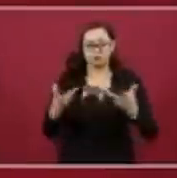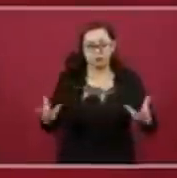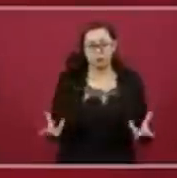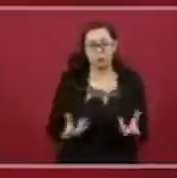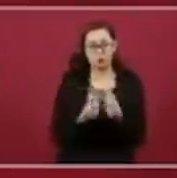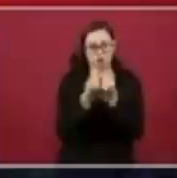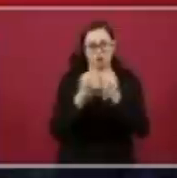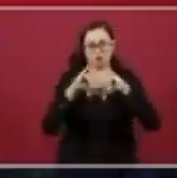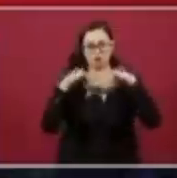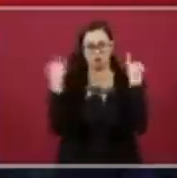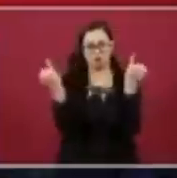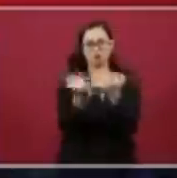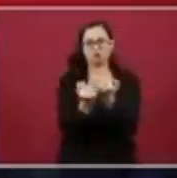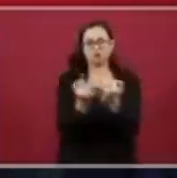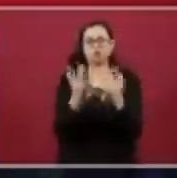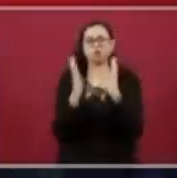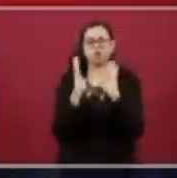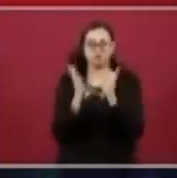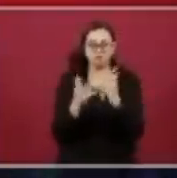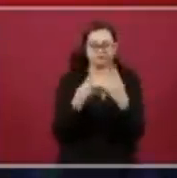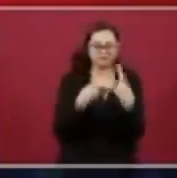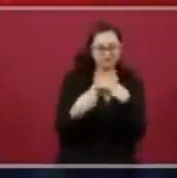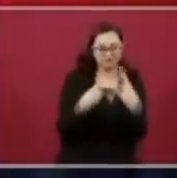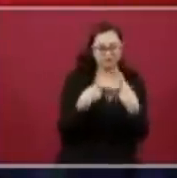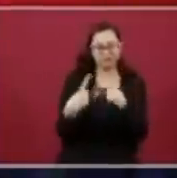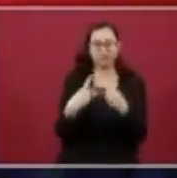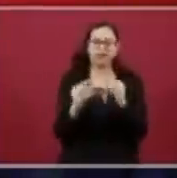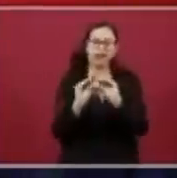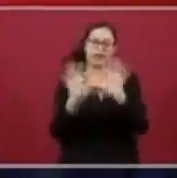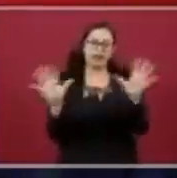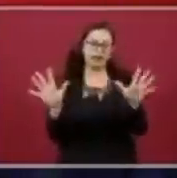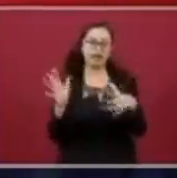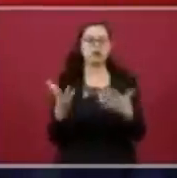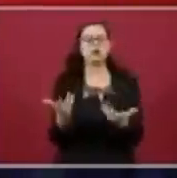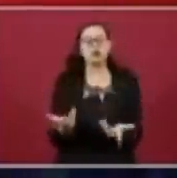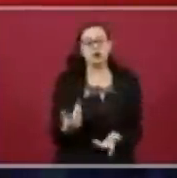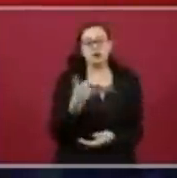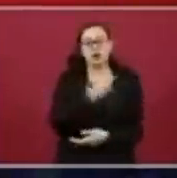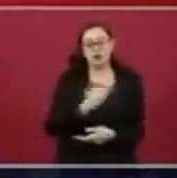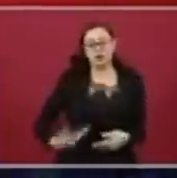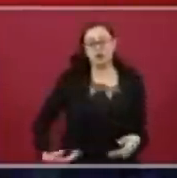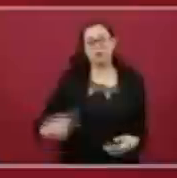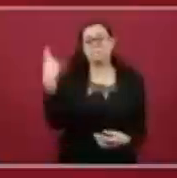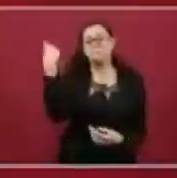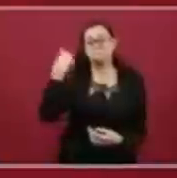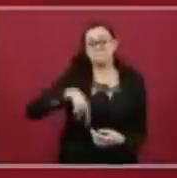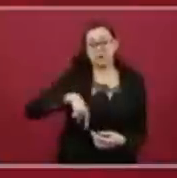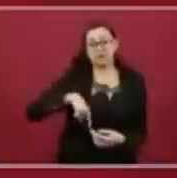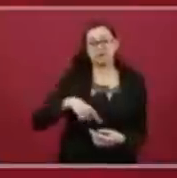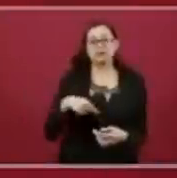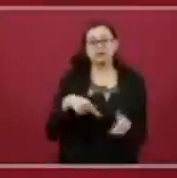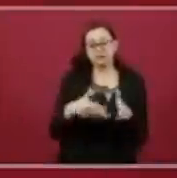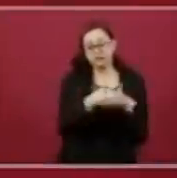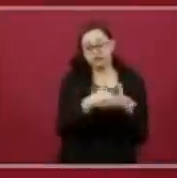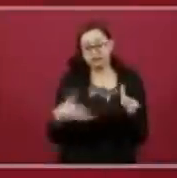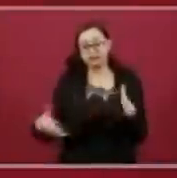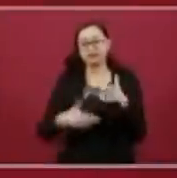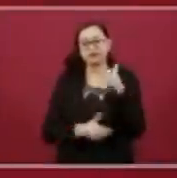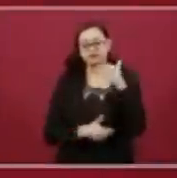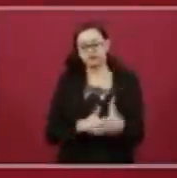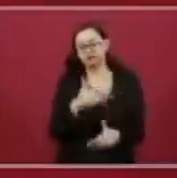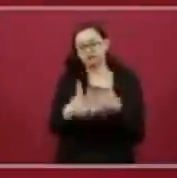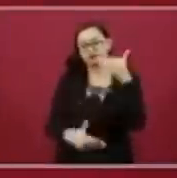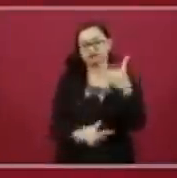como es la instrucción del señor presidente, esta administración prioriza los procesos